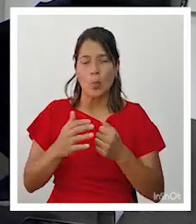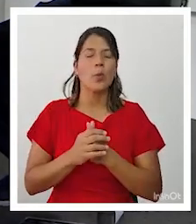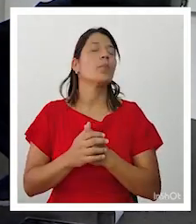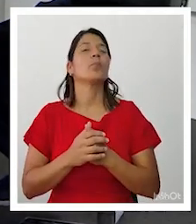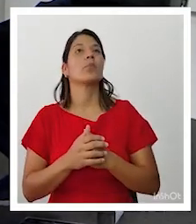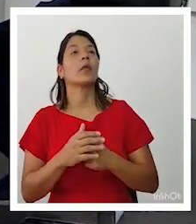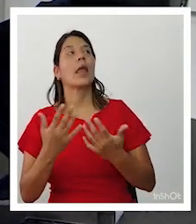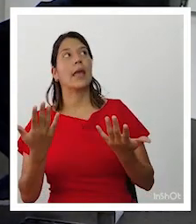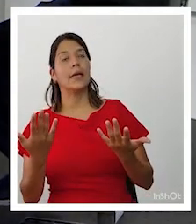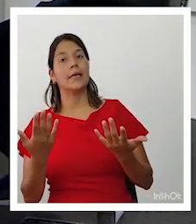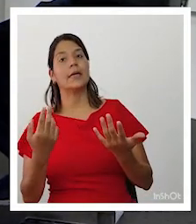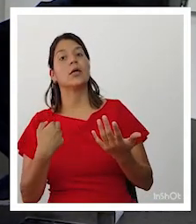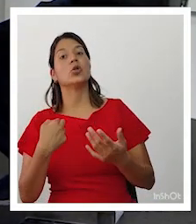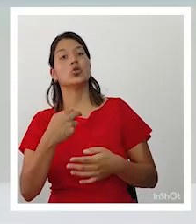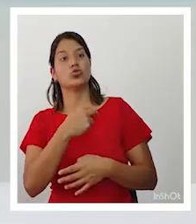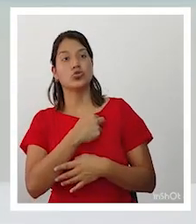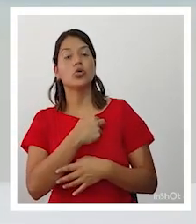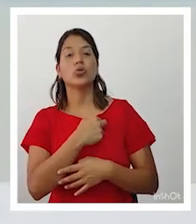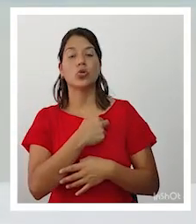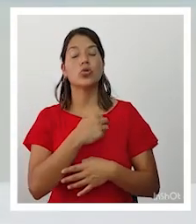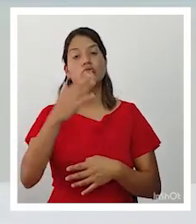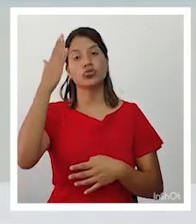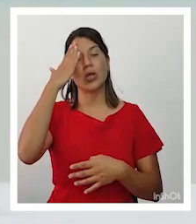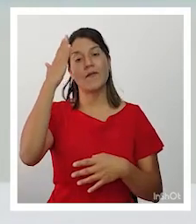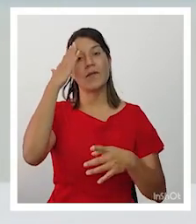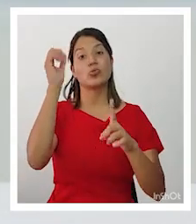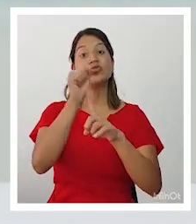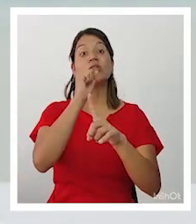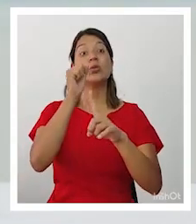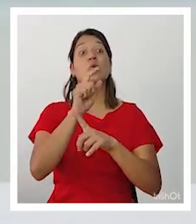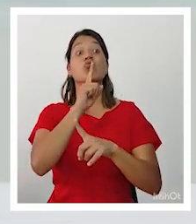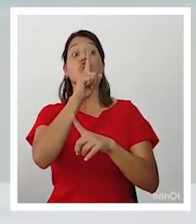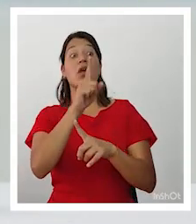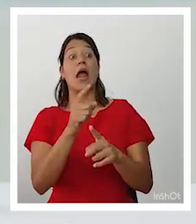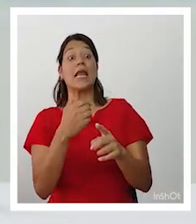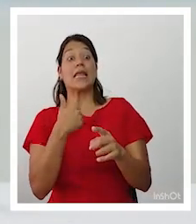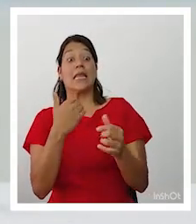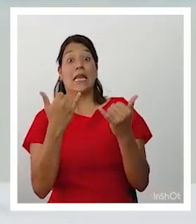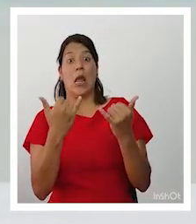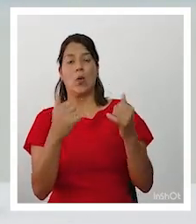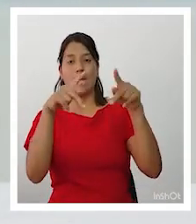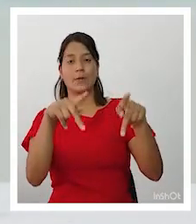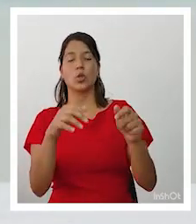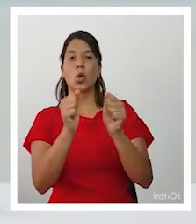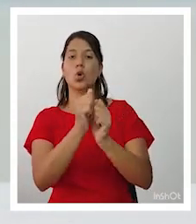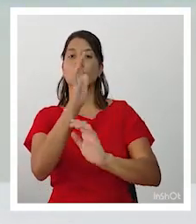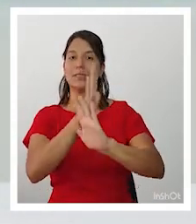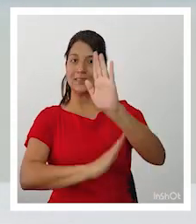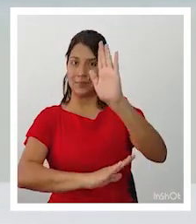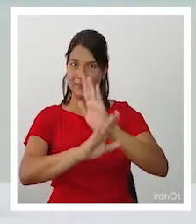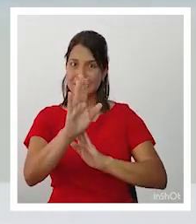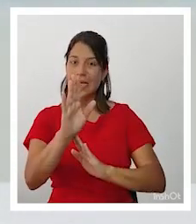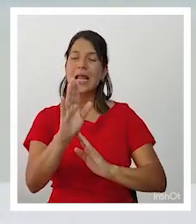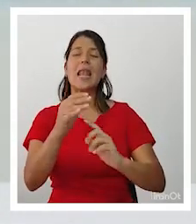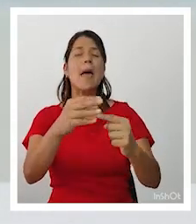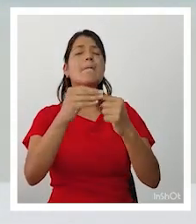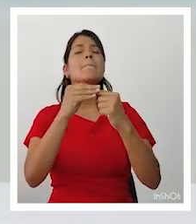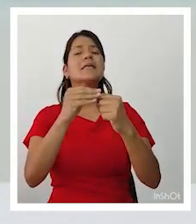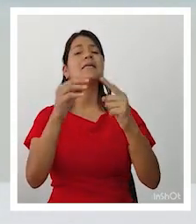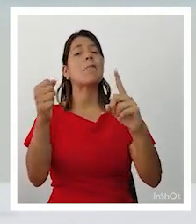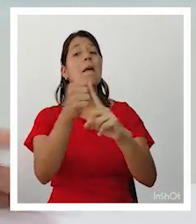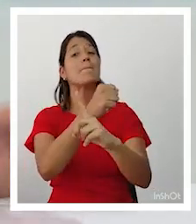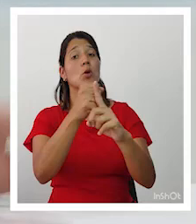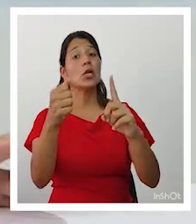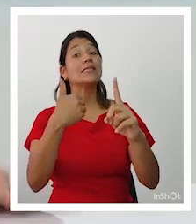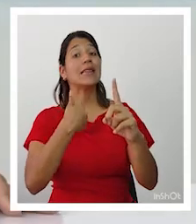Tenemos presentes que la realidad que vive la población con alguna situación de discapacidad, la mayor violencia que nosotros